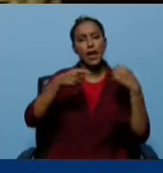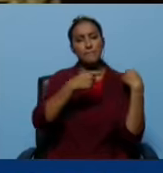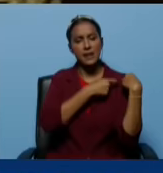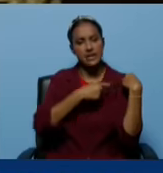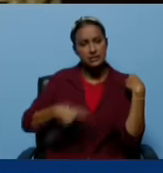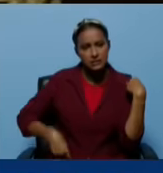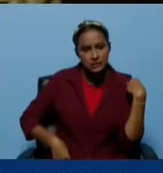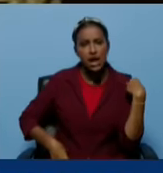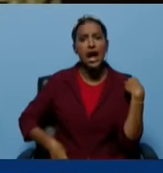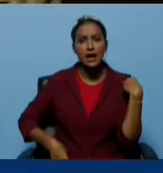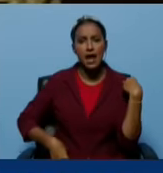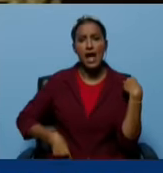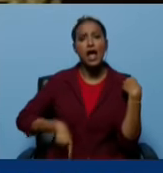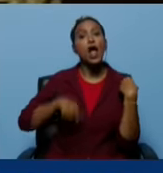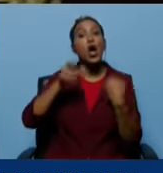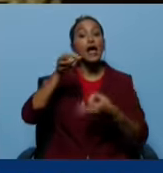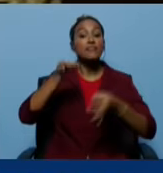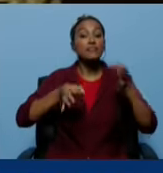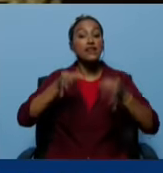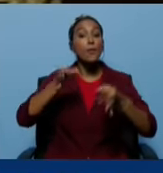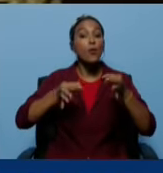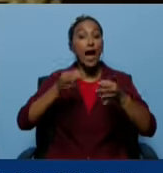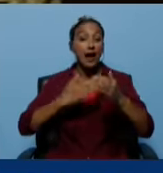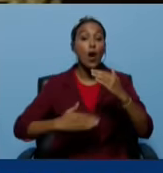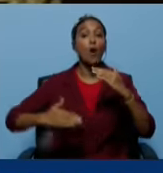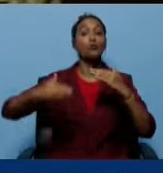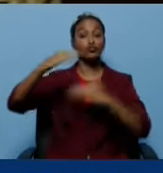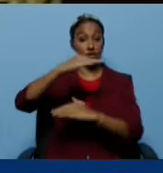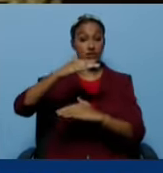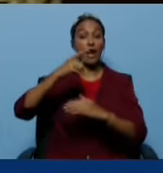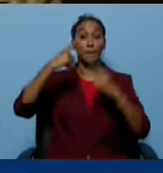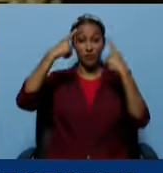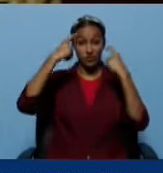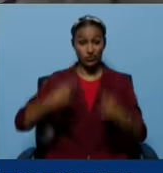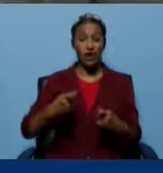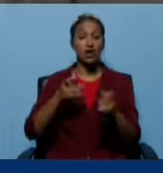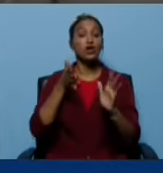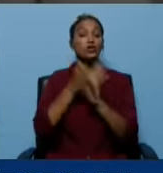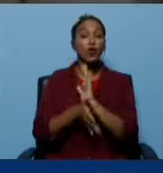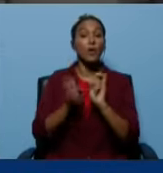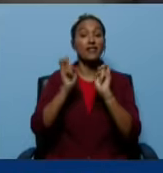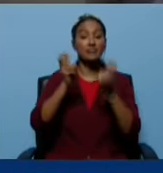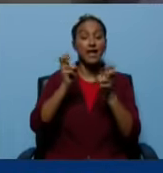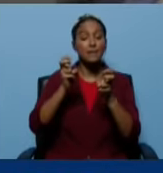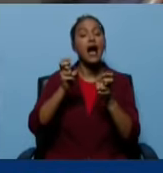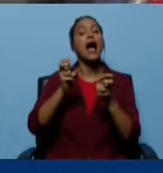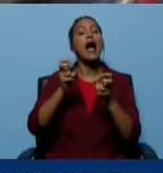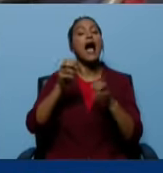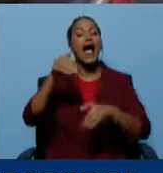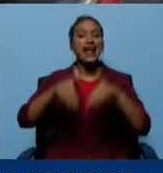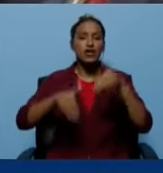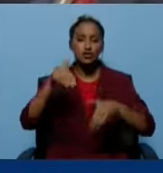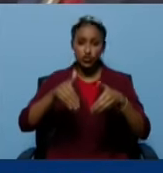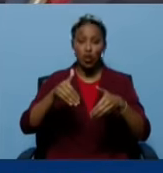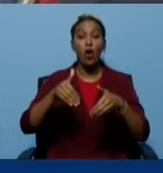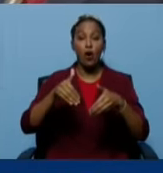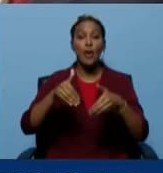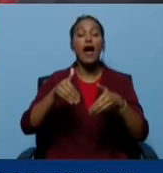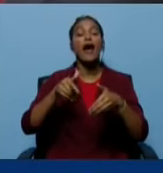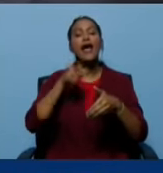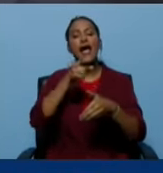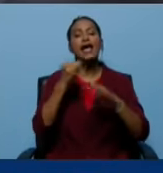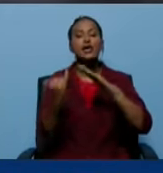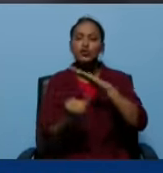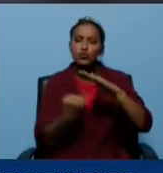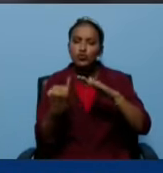los tribunales de justicia con competencia en materia electoral constituyen en el mundo la última instancia